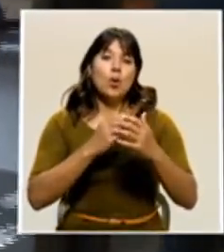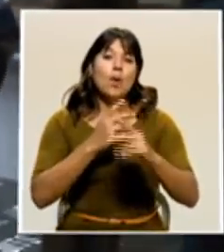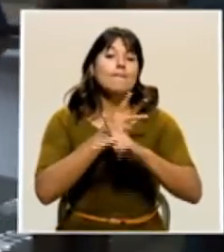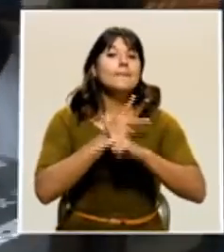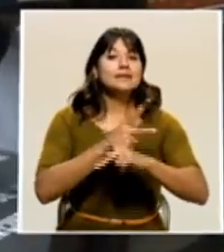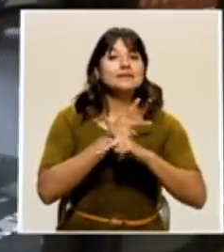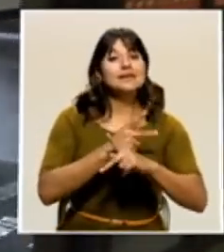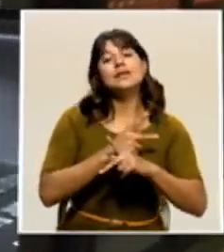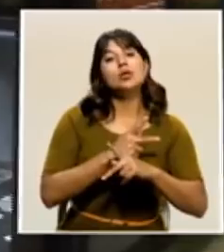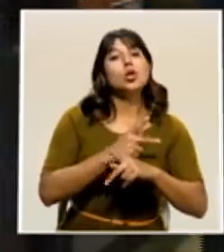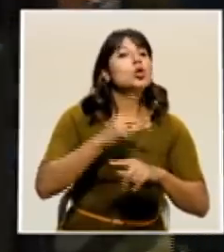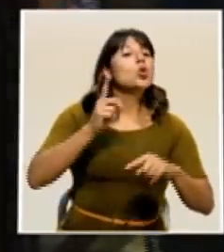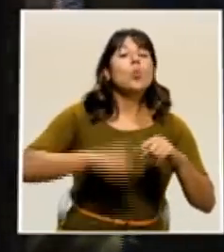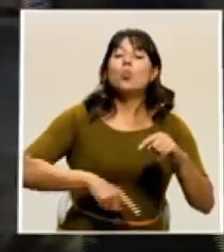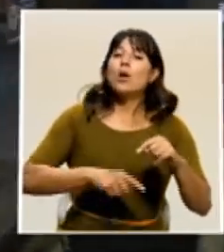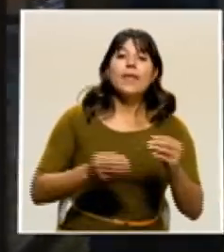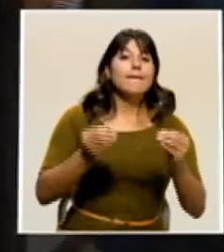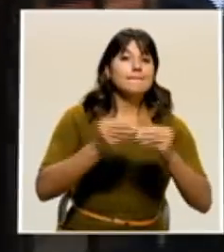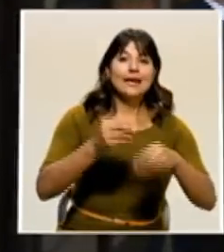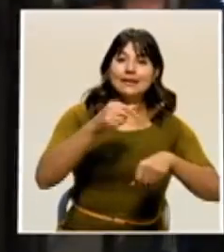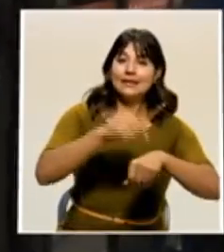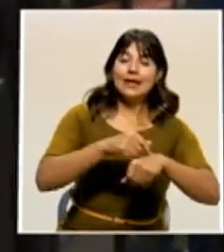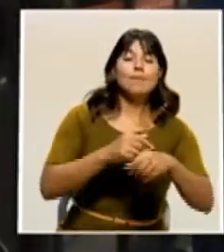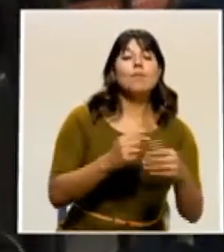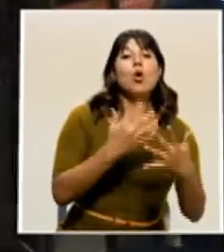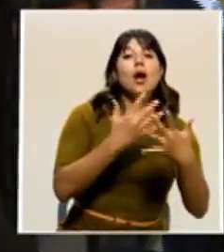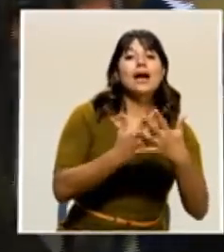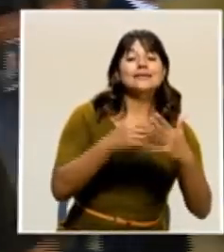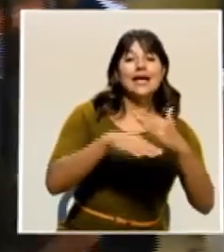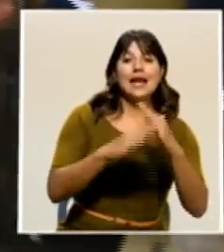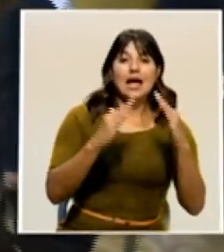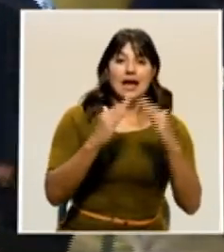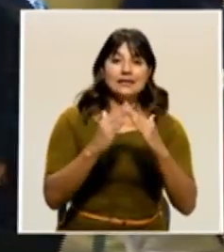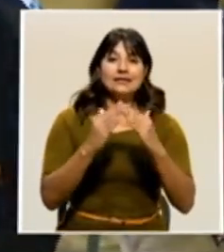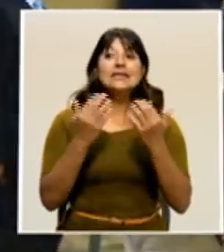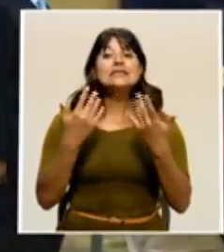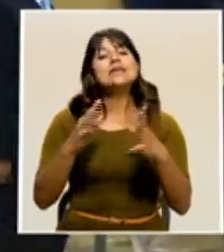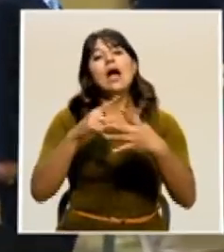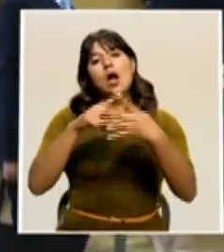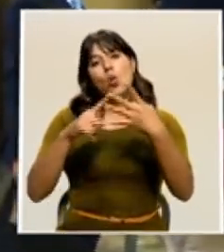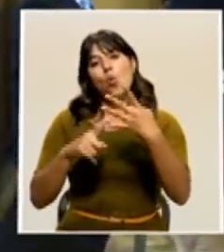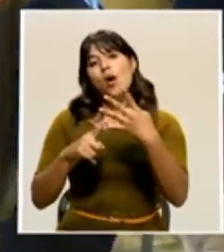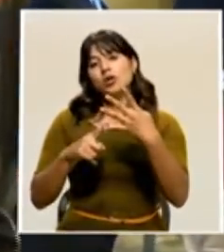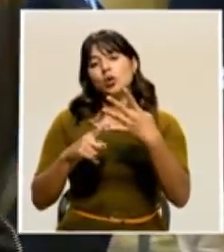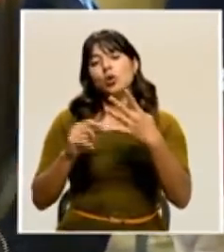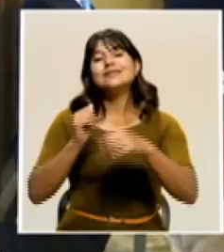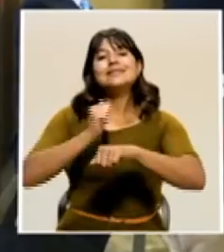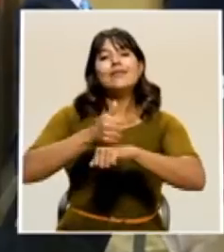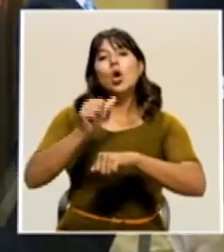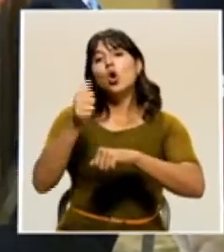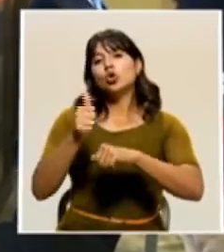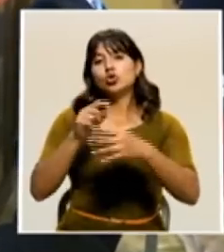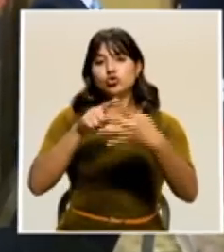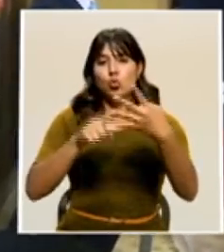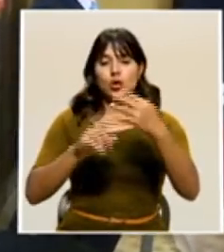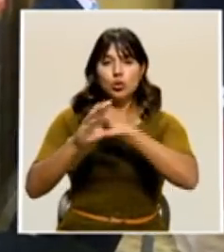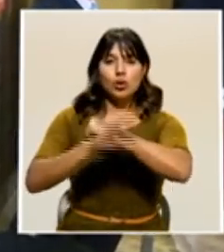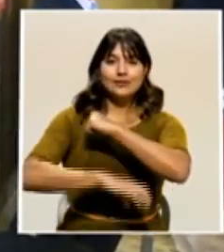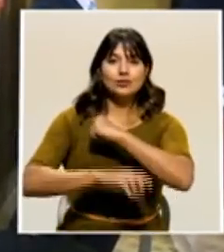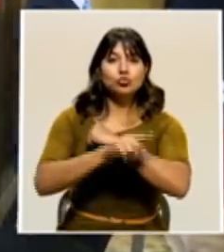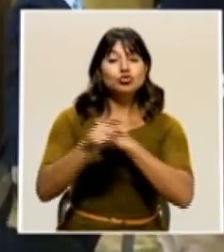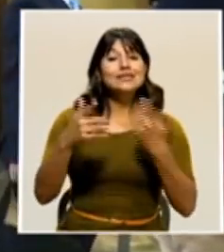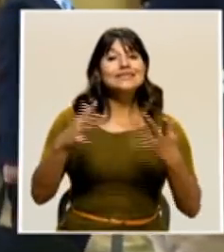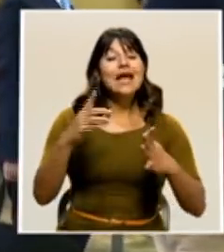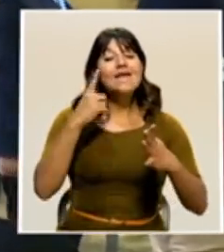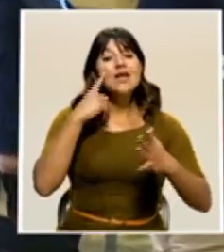procesal más privación de libertad, hace solicitud de 4 medidas y ya escucharon las palabras tanto del abogado como Juan Carlos Bolaños del proceso que se ha